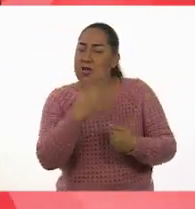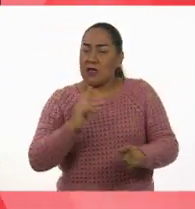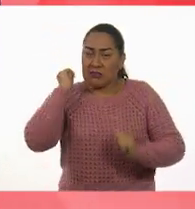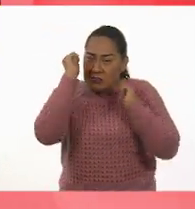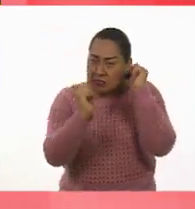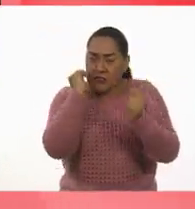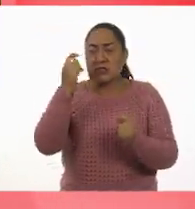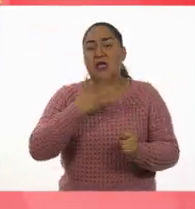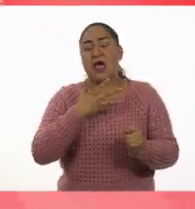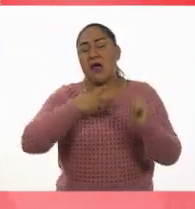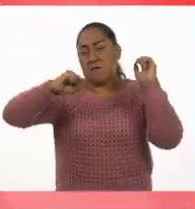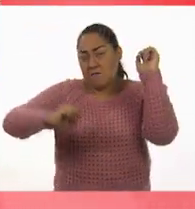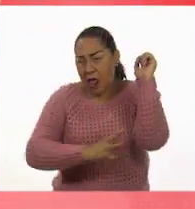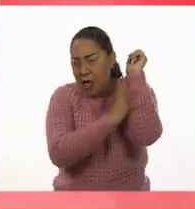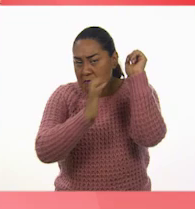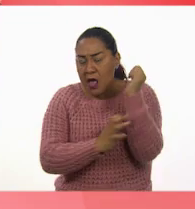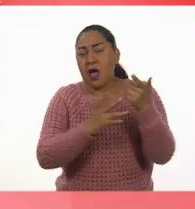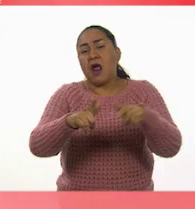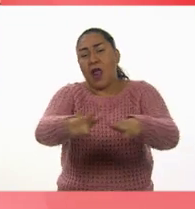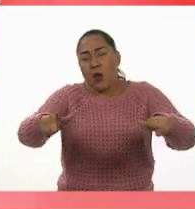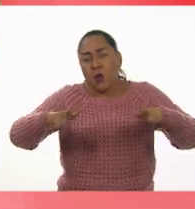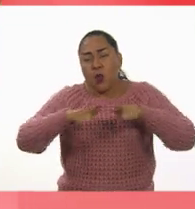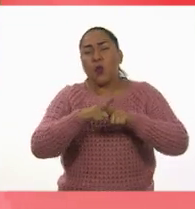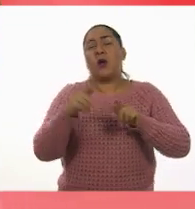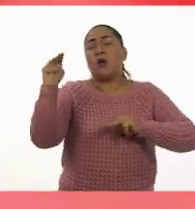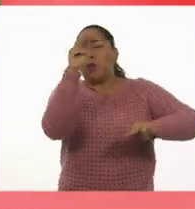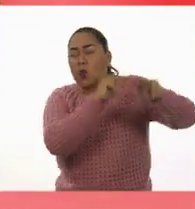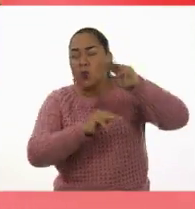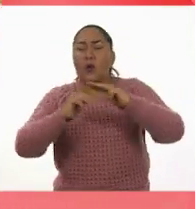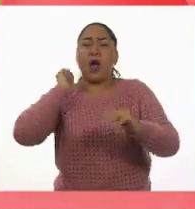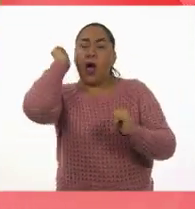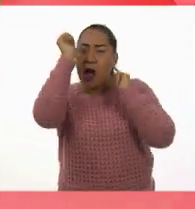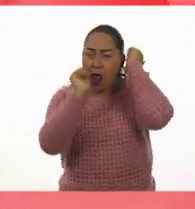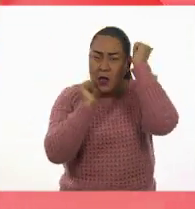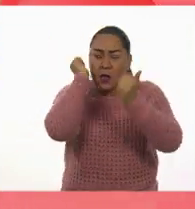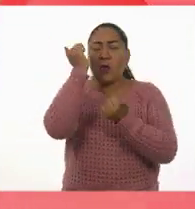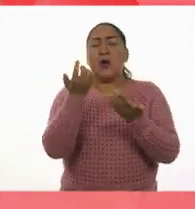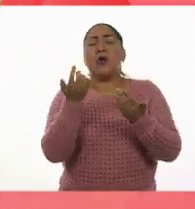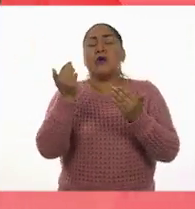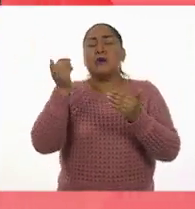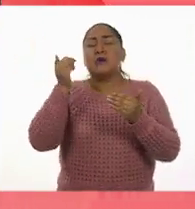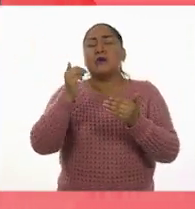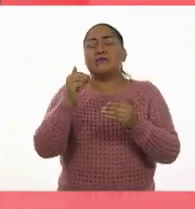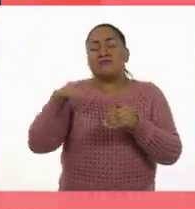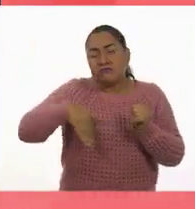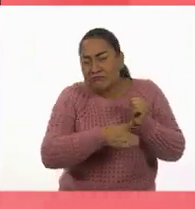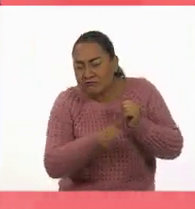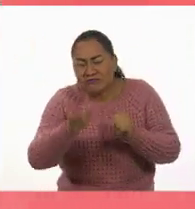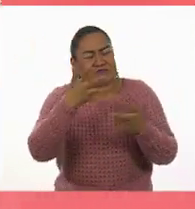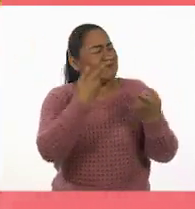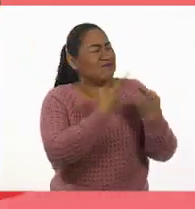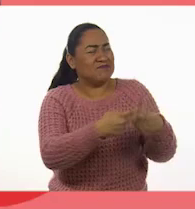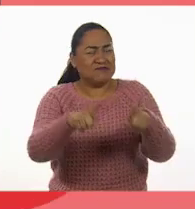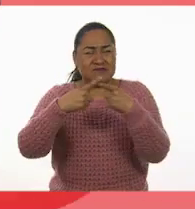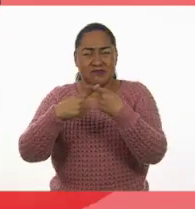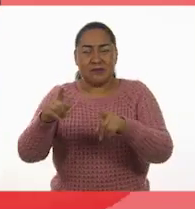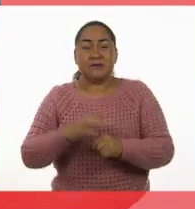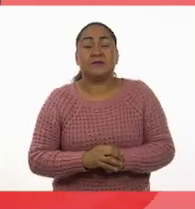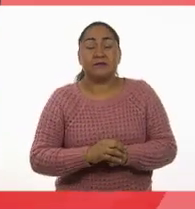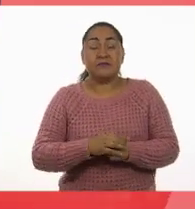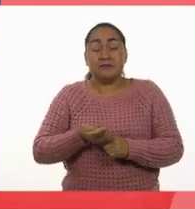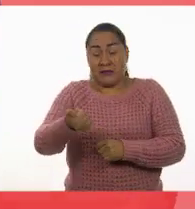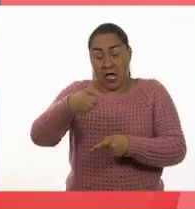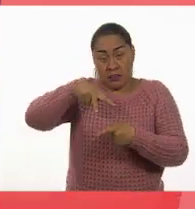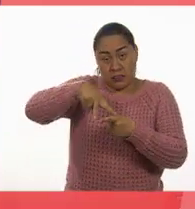como playas, lagunas, paisajes, zonas arqueológicas, grutas, entre muchos otros. El Triángulo del